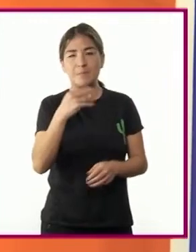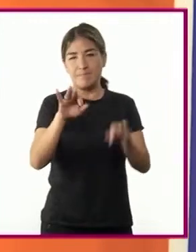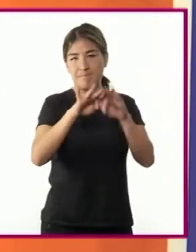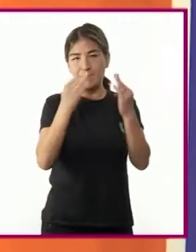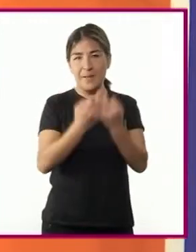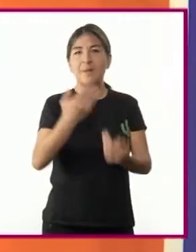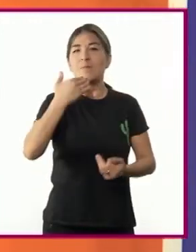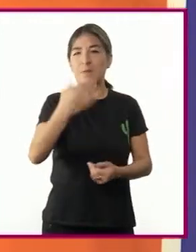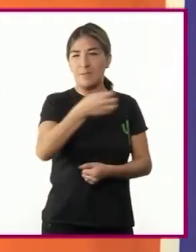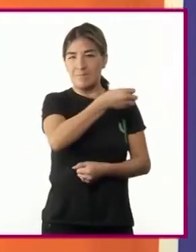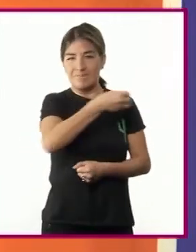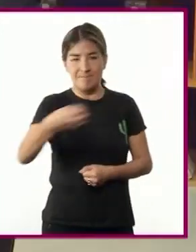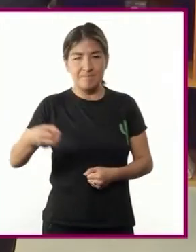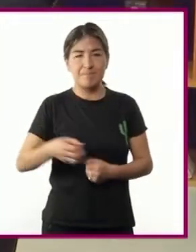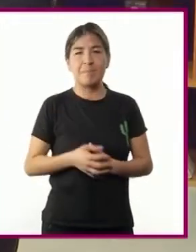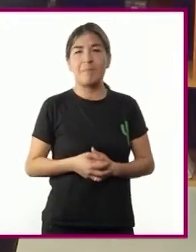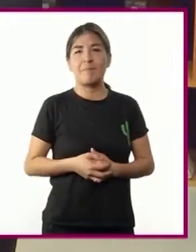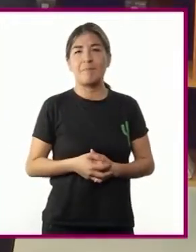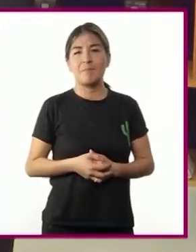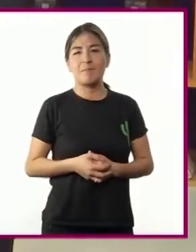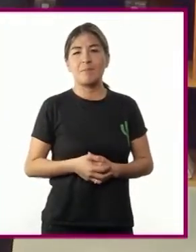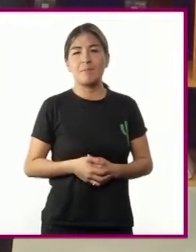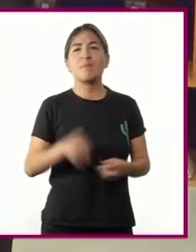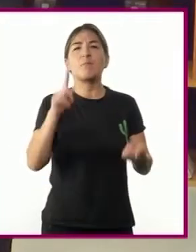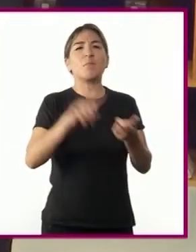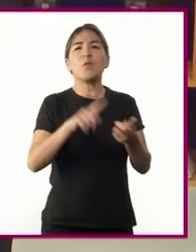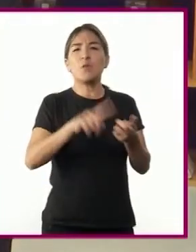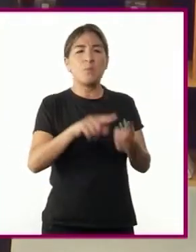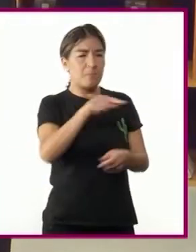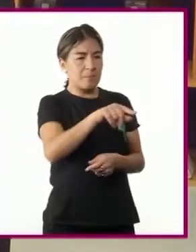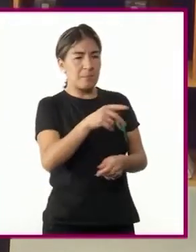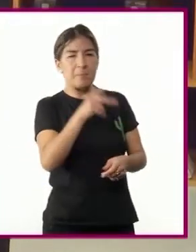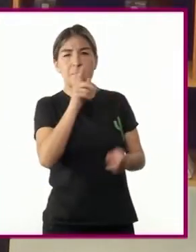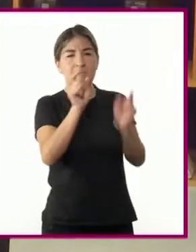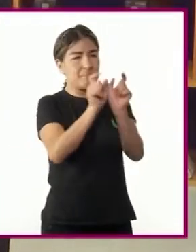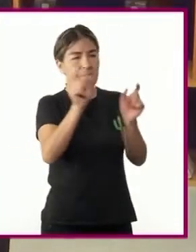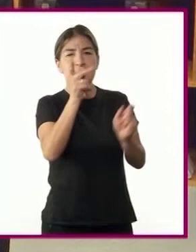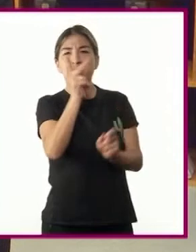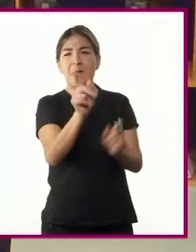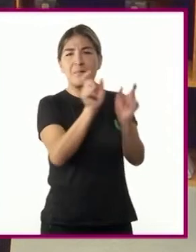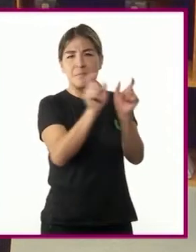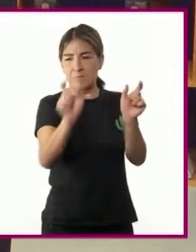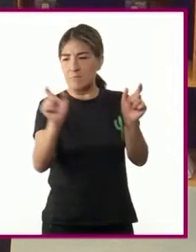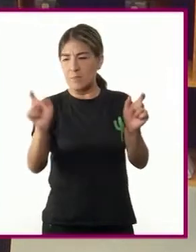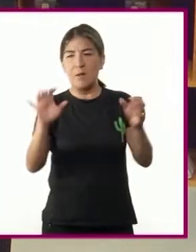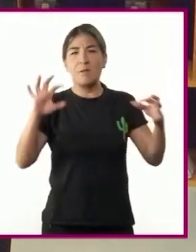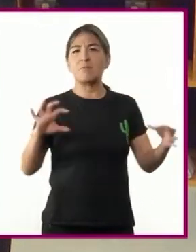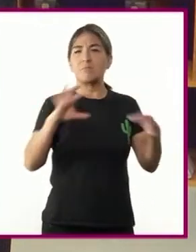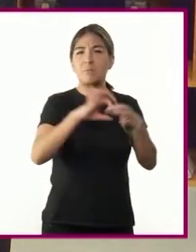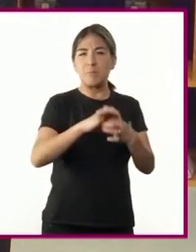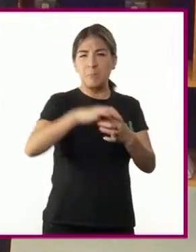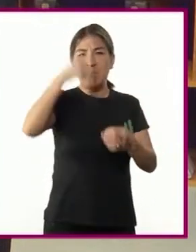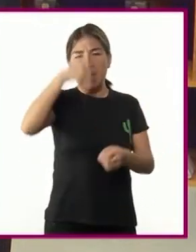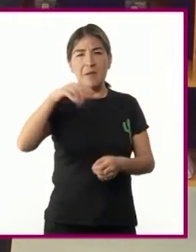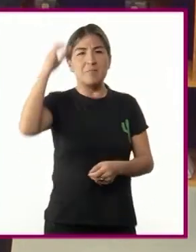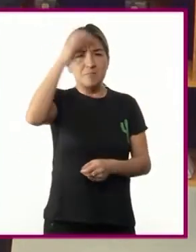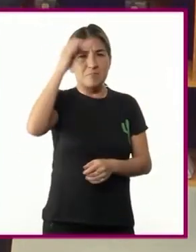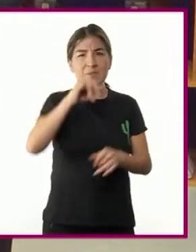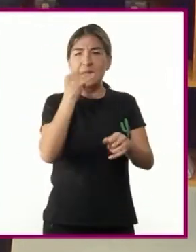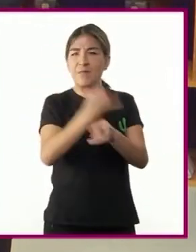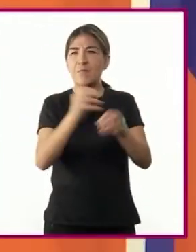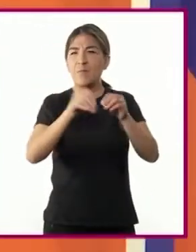forma consistente. ¿Y dónde vamos a encontrar esas oraciones compuestas en los informes de experimentos científicos,